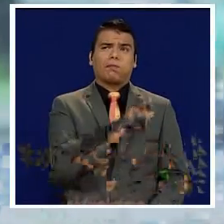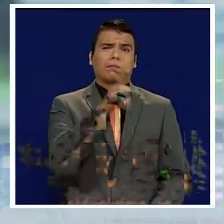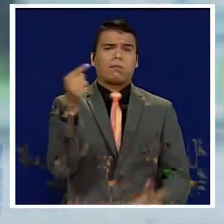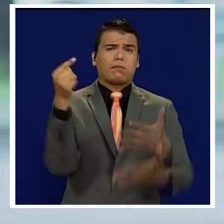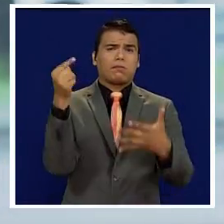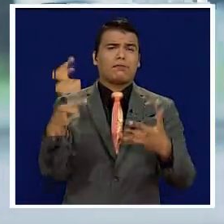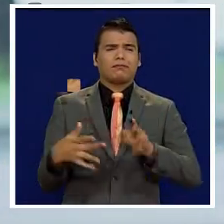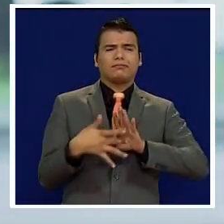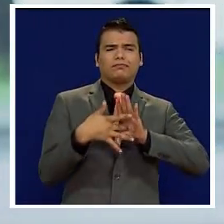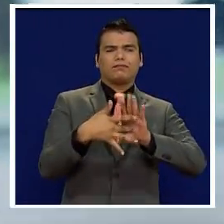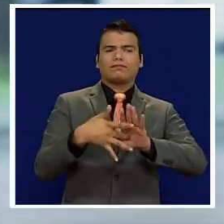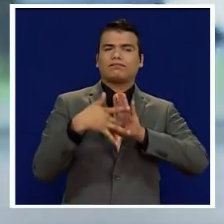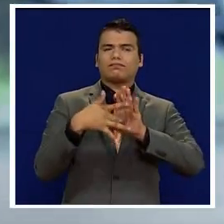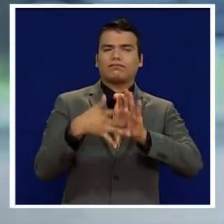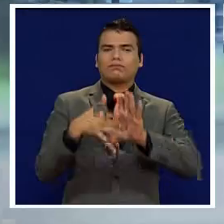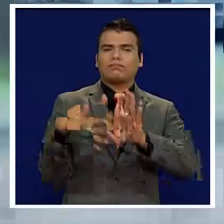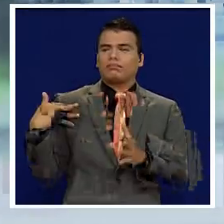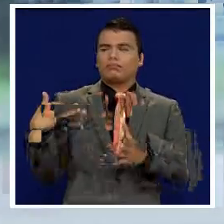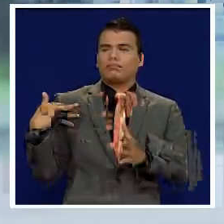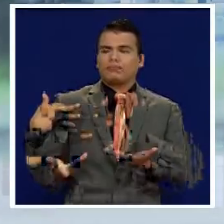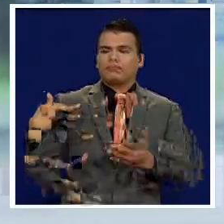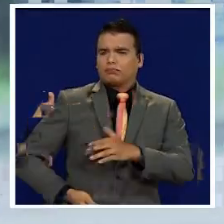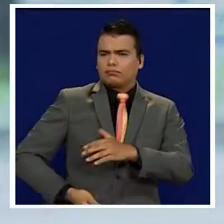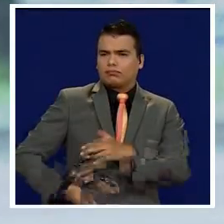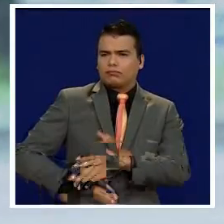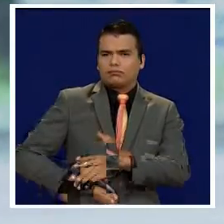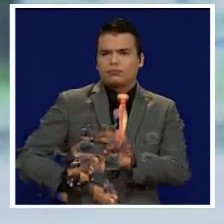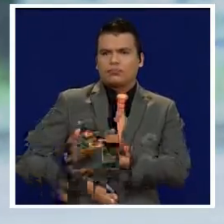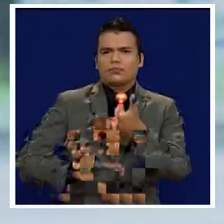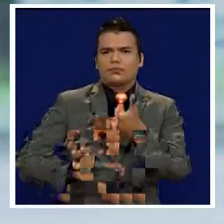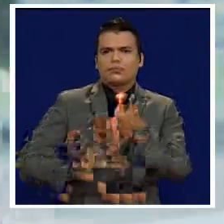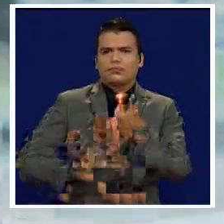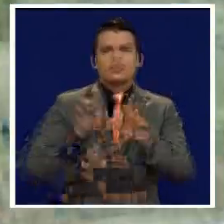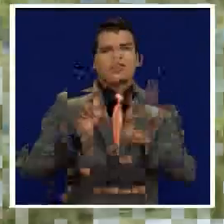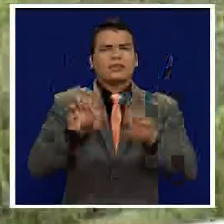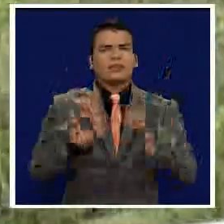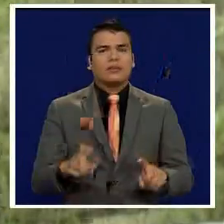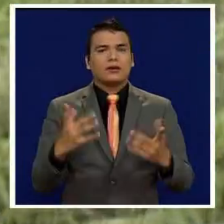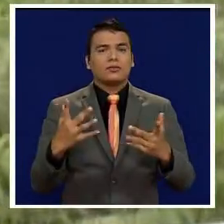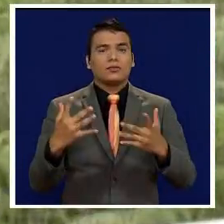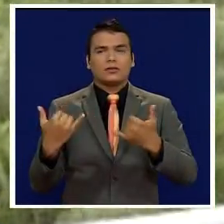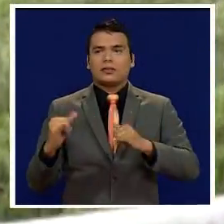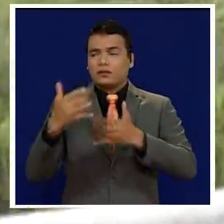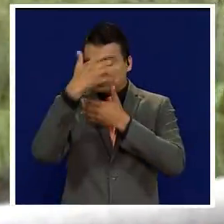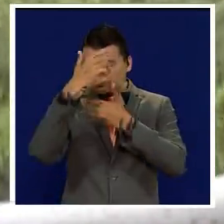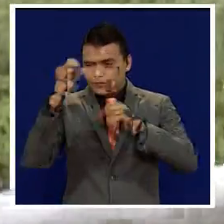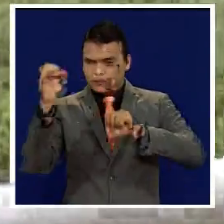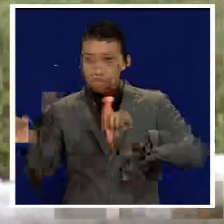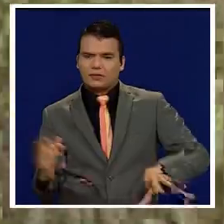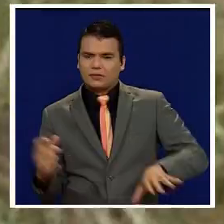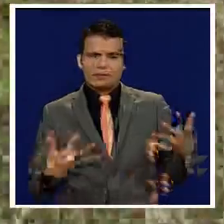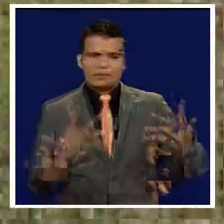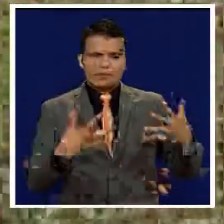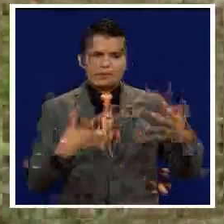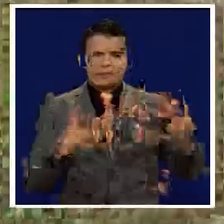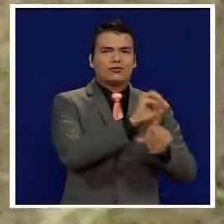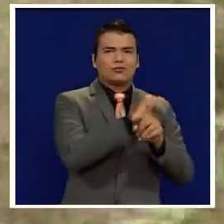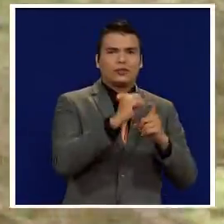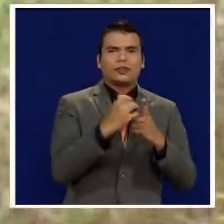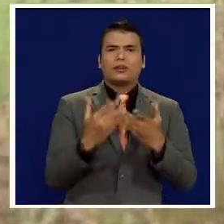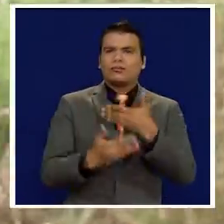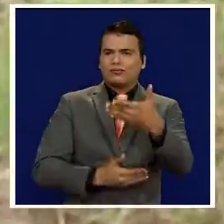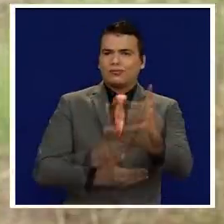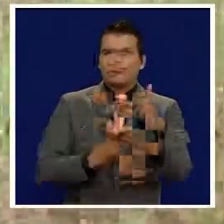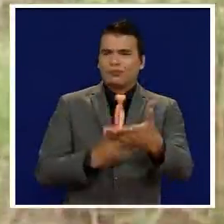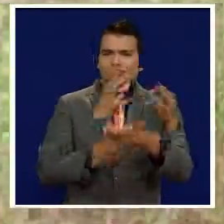que mostrar a la ciudadanía de lo que hemos avanzado en temas de reintegración, como estas personas que dejaron las armas hoy están reconstruyendo un proyecto de vida con sus